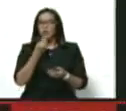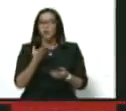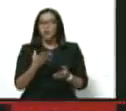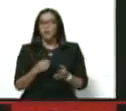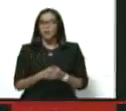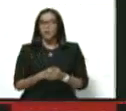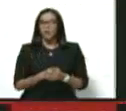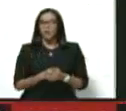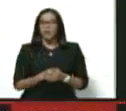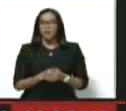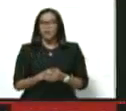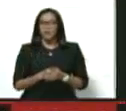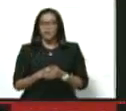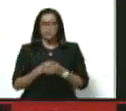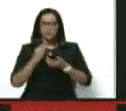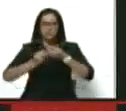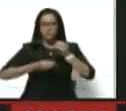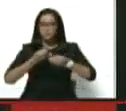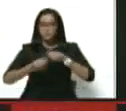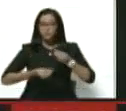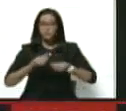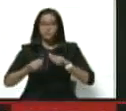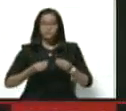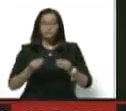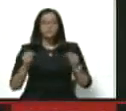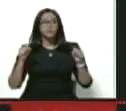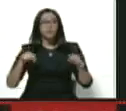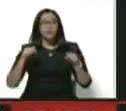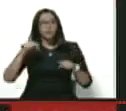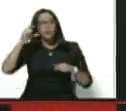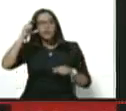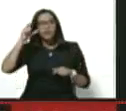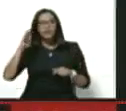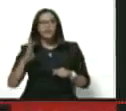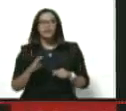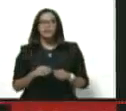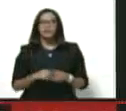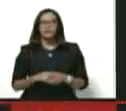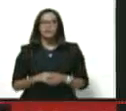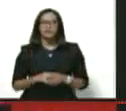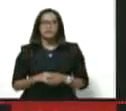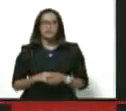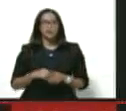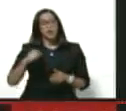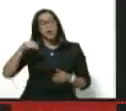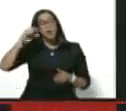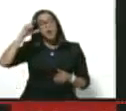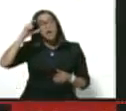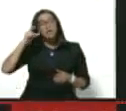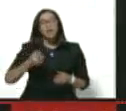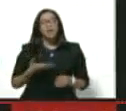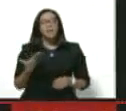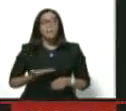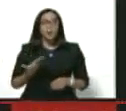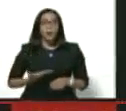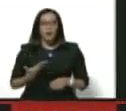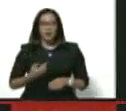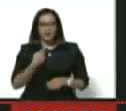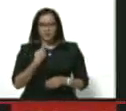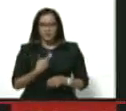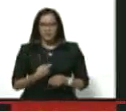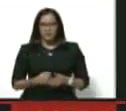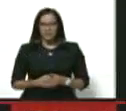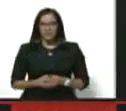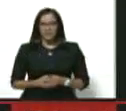hace recordar. Y bueno, hoy en día es propicio para decir que